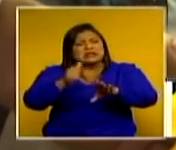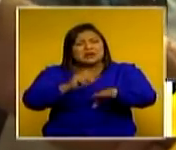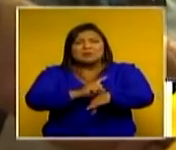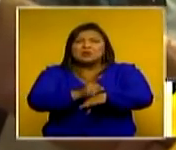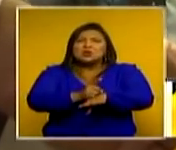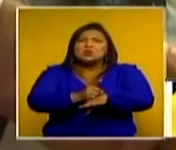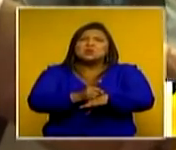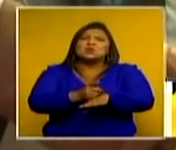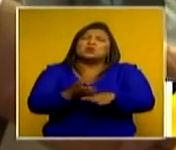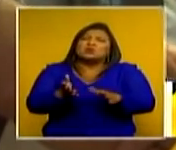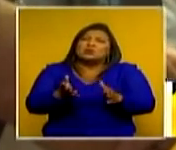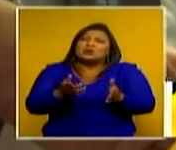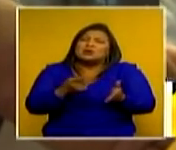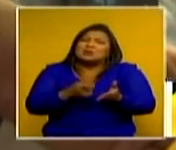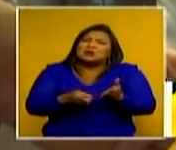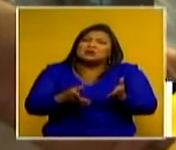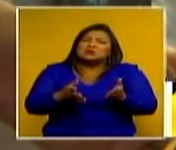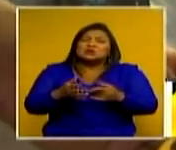señora